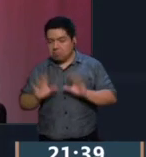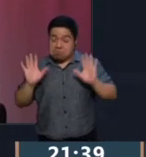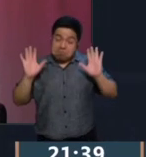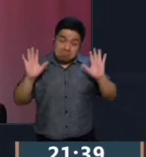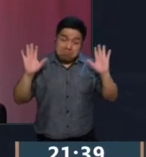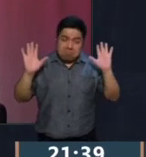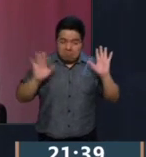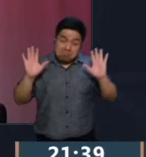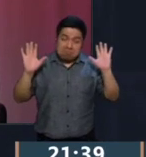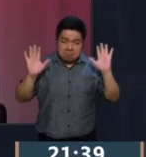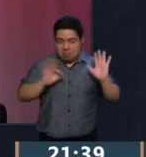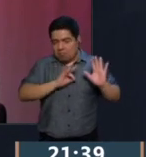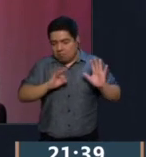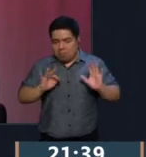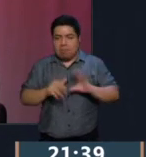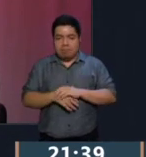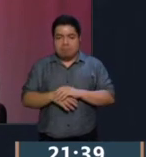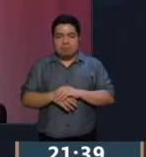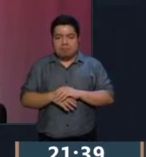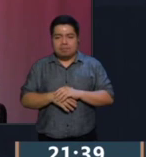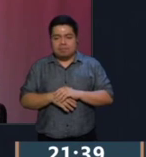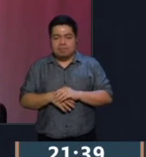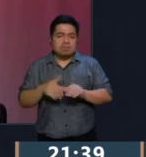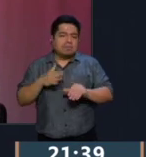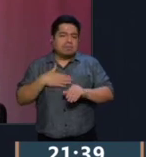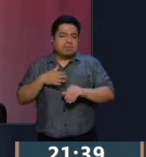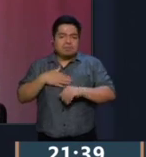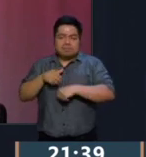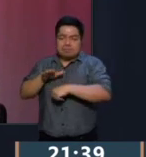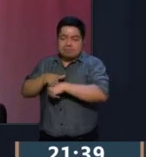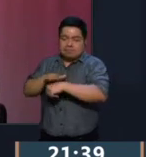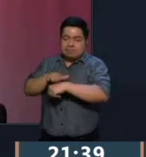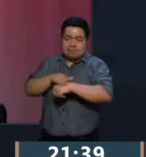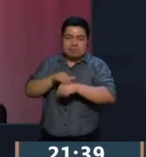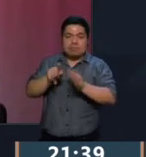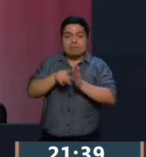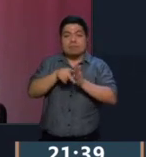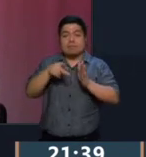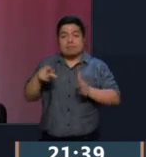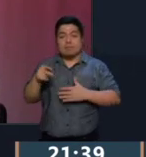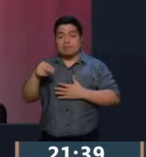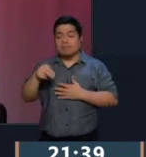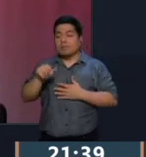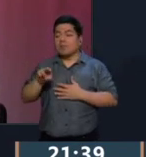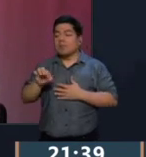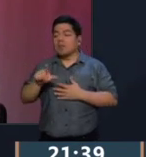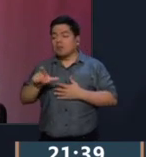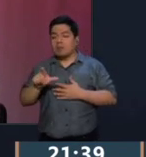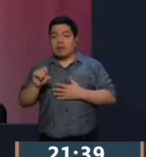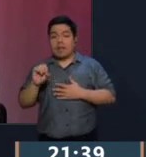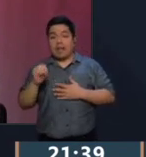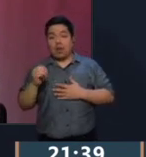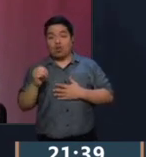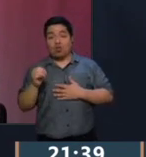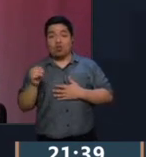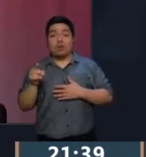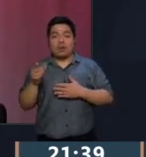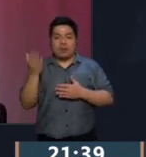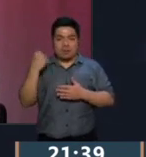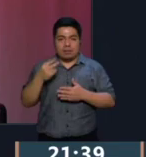vea que coincide y que no. Yo quiero hacer un llamado a que revisemos en el periódico El Universal, en el mes de octubre del